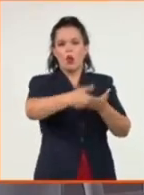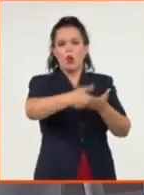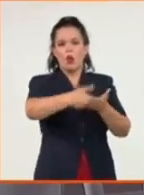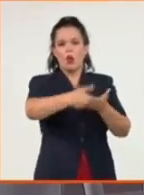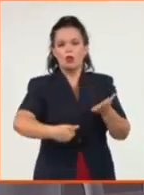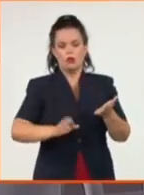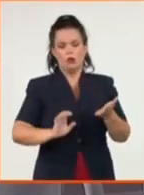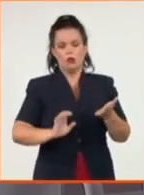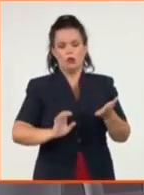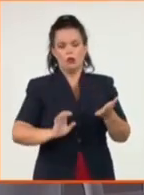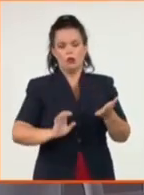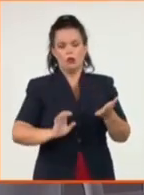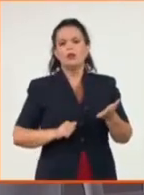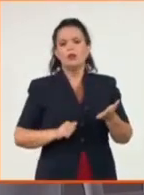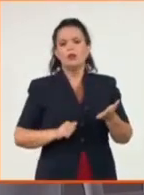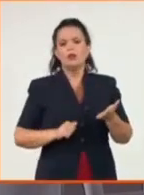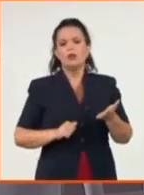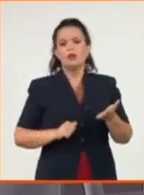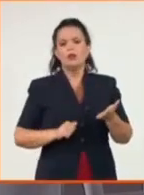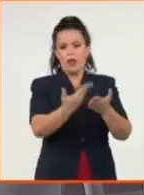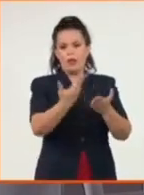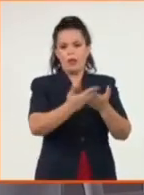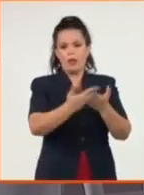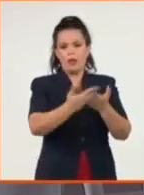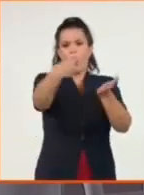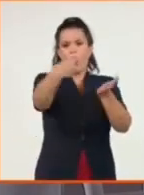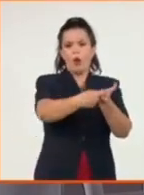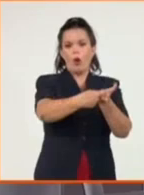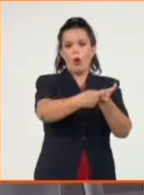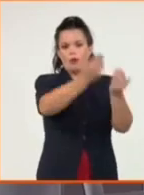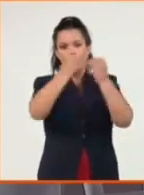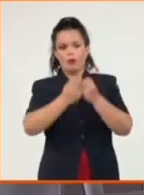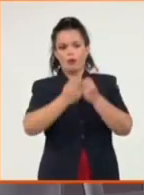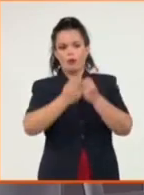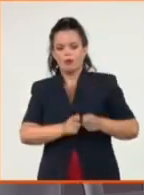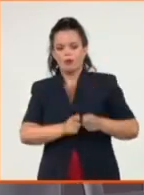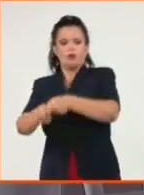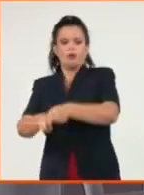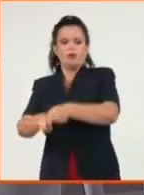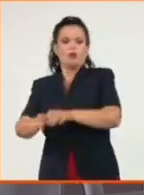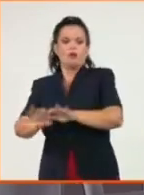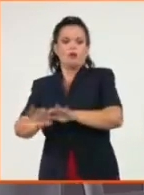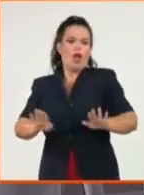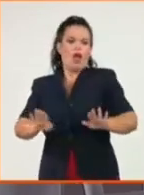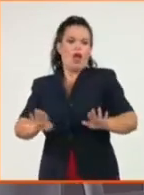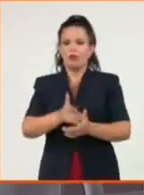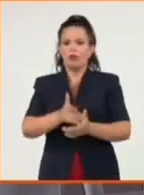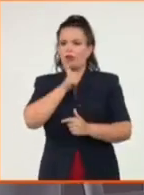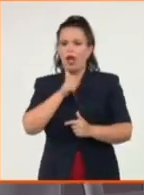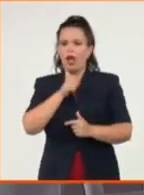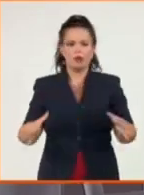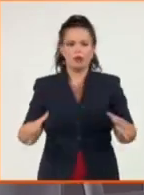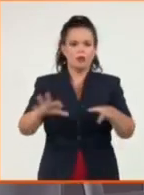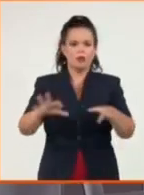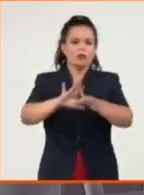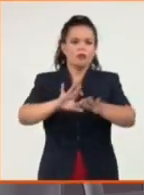pueden importar al país estos sistemas sobre esos sistemas fotovoltaicos hay una última